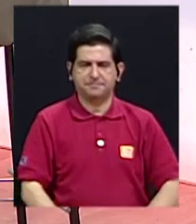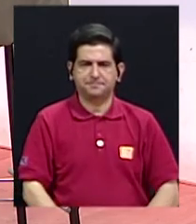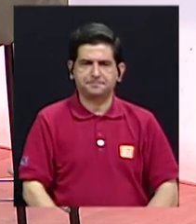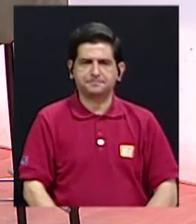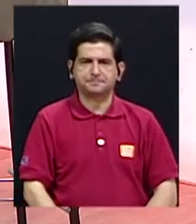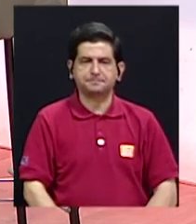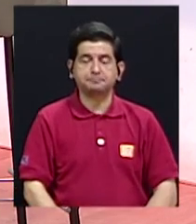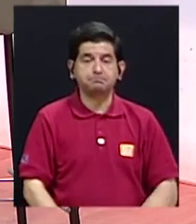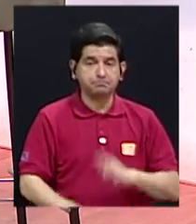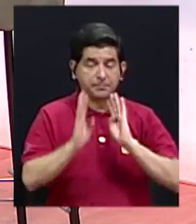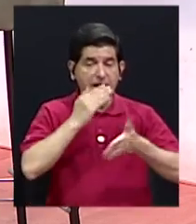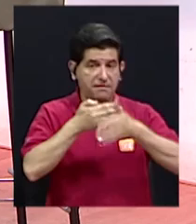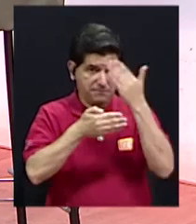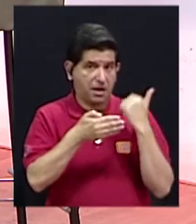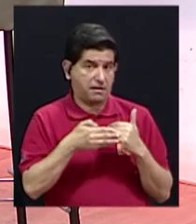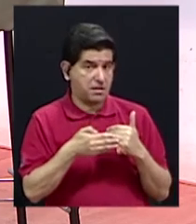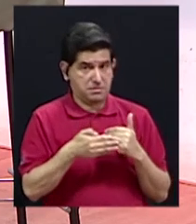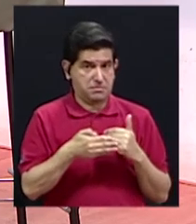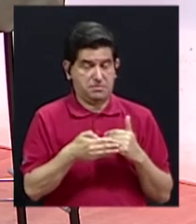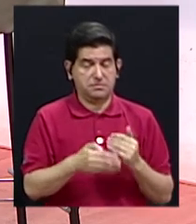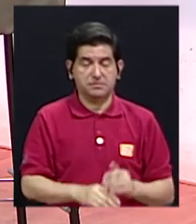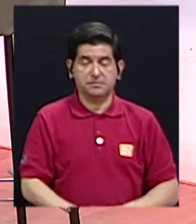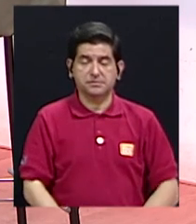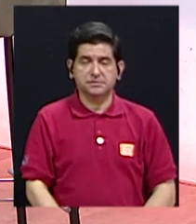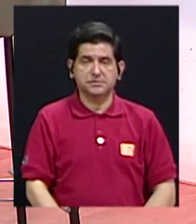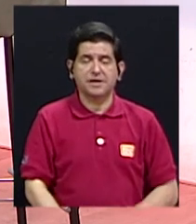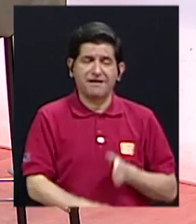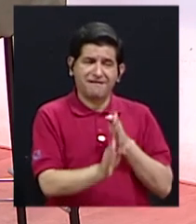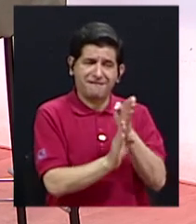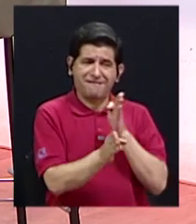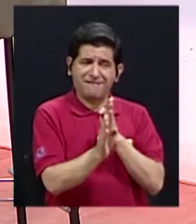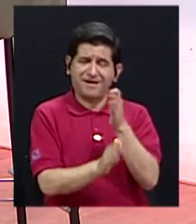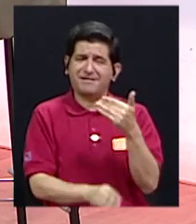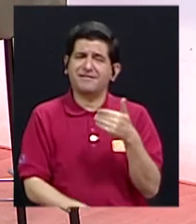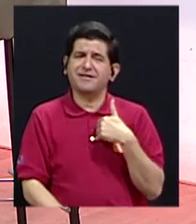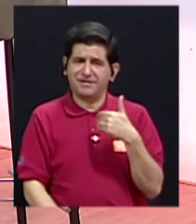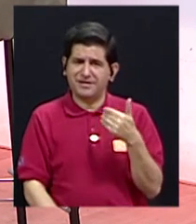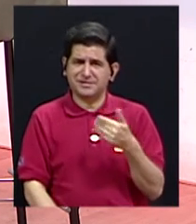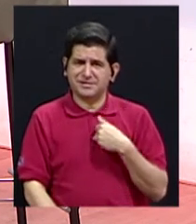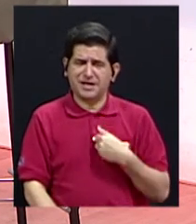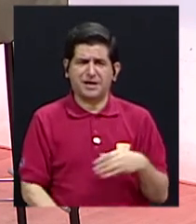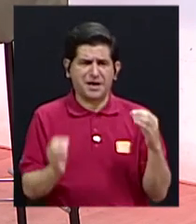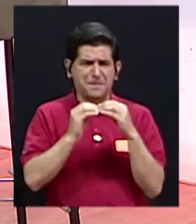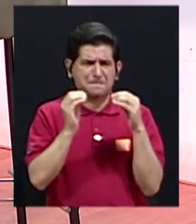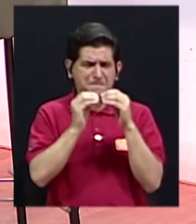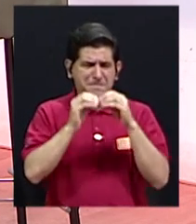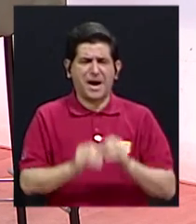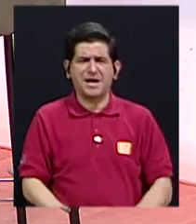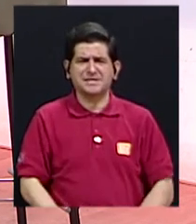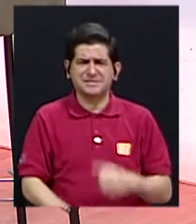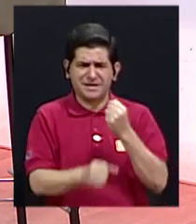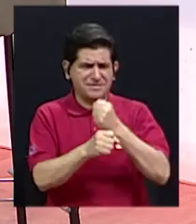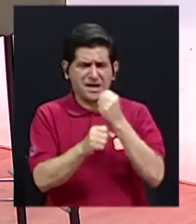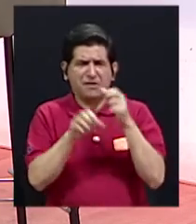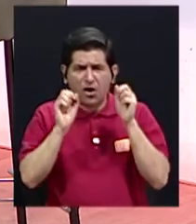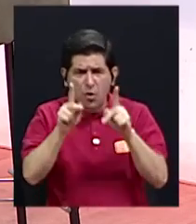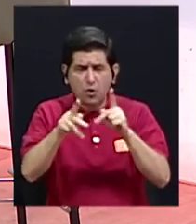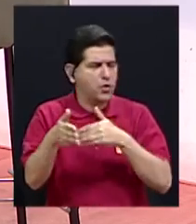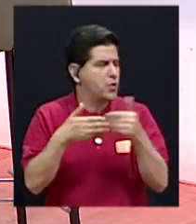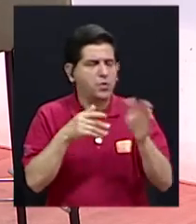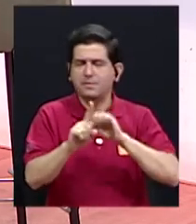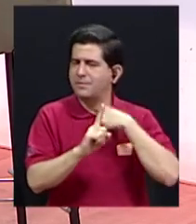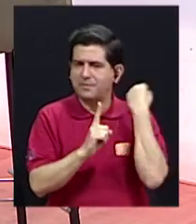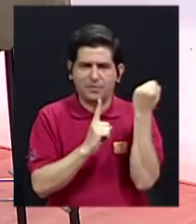conversábamos hace un momentito de las carreras que tenían una más alta ocupación independientemente de las circunstancias